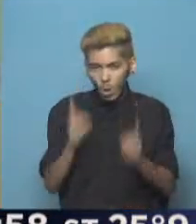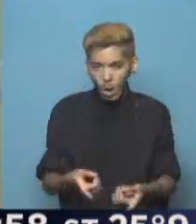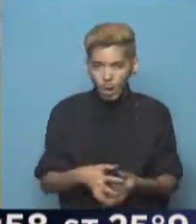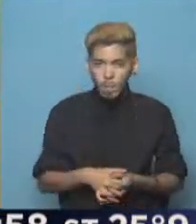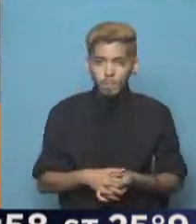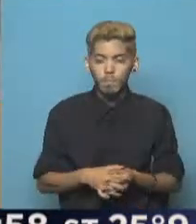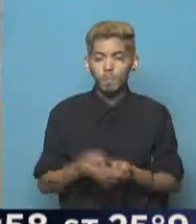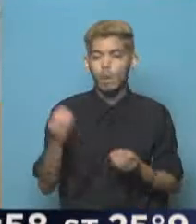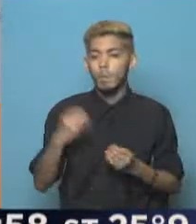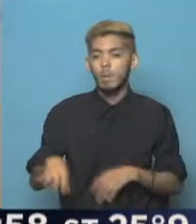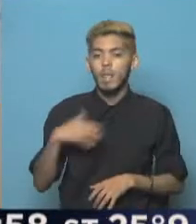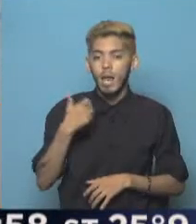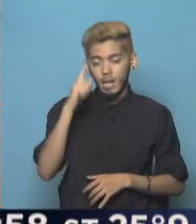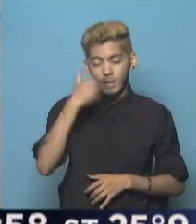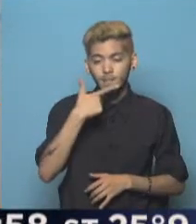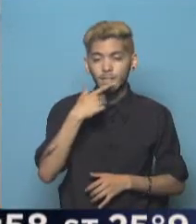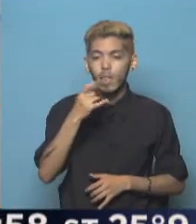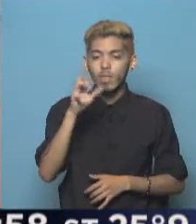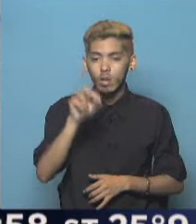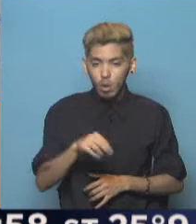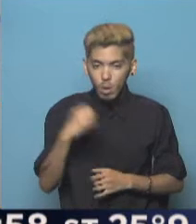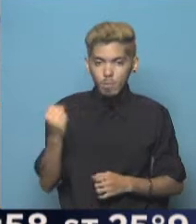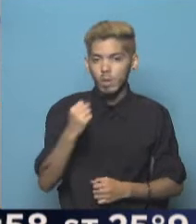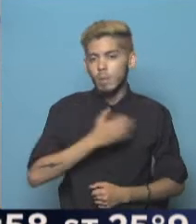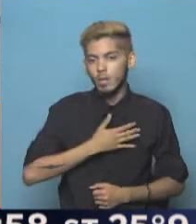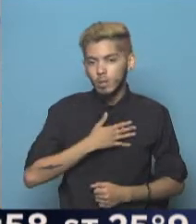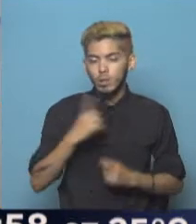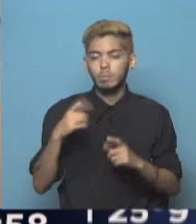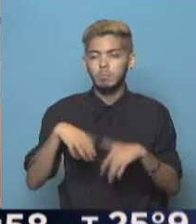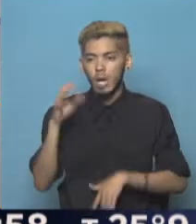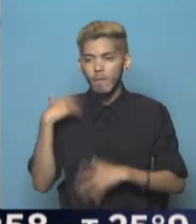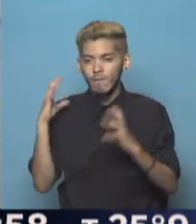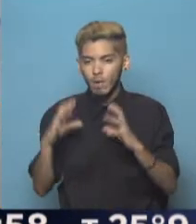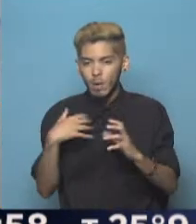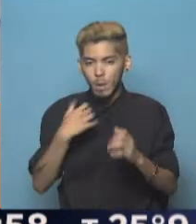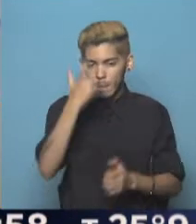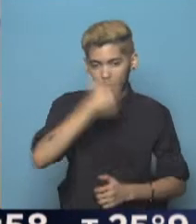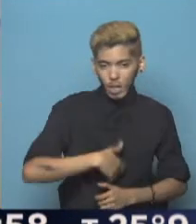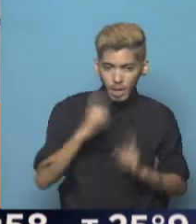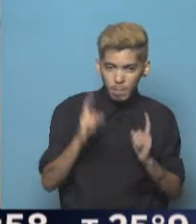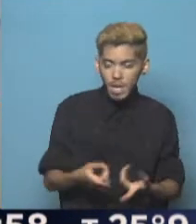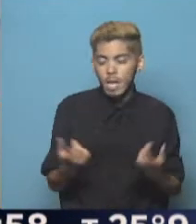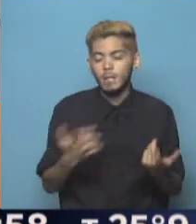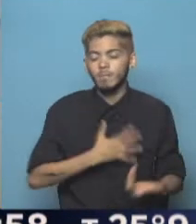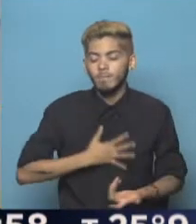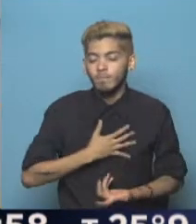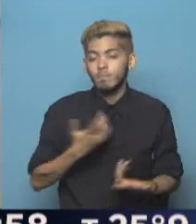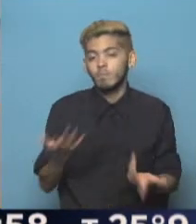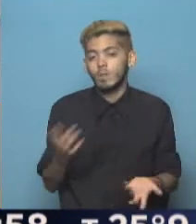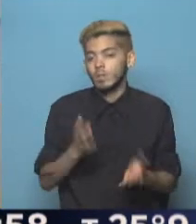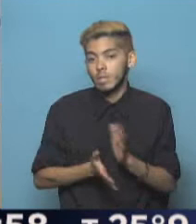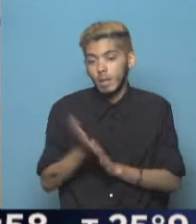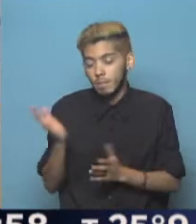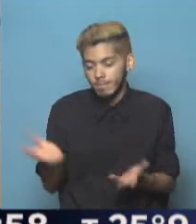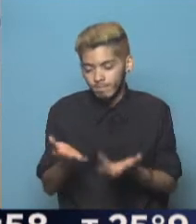Alessandro era muy importante para nosotros por todo lo que nos daba, tanto en lo futbolístico como en lo personal. Así que, pero bueno, de mi